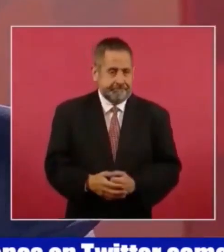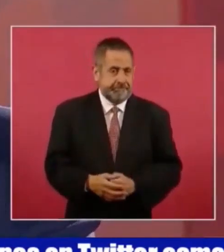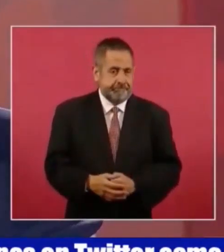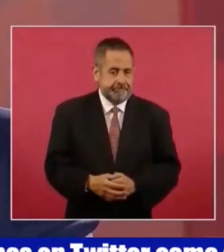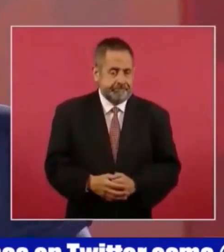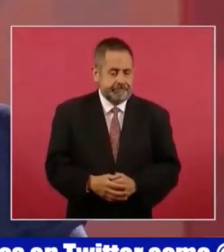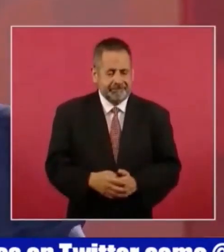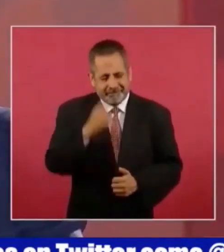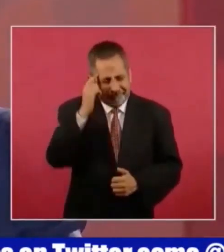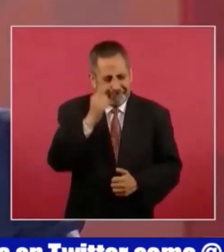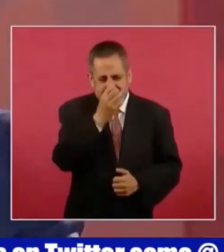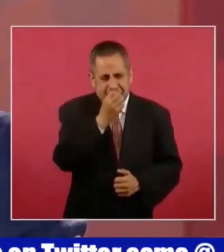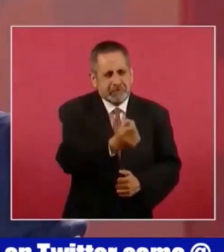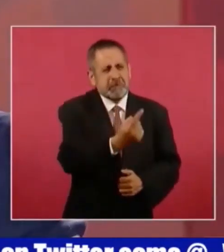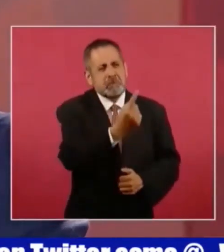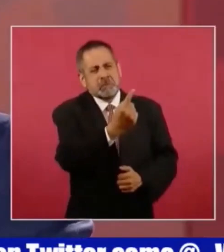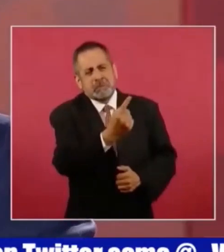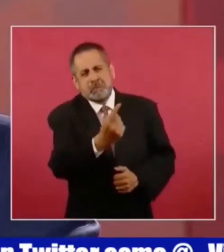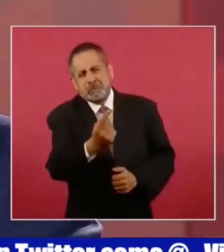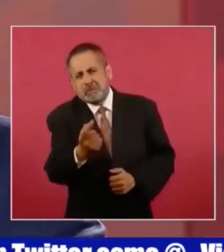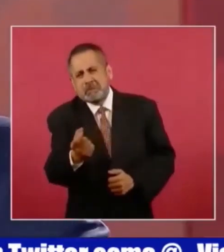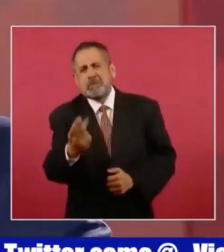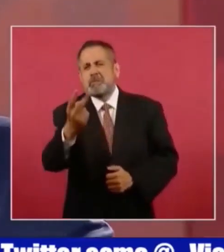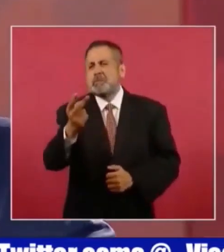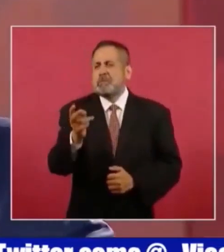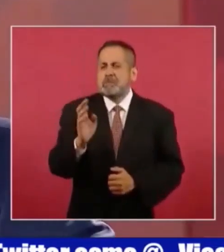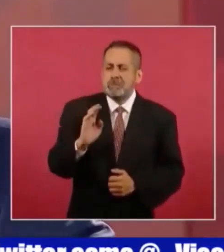Creo que uno o dos periodistas